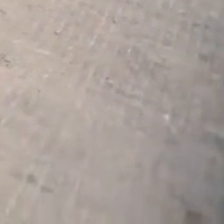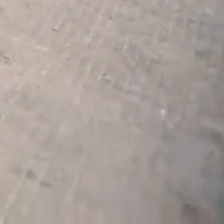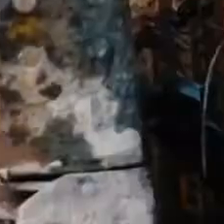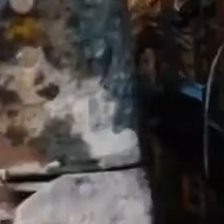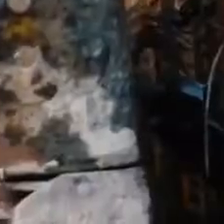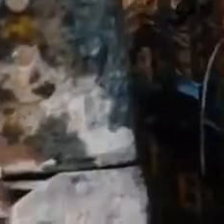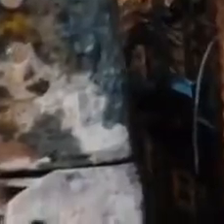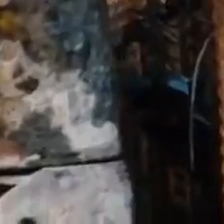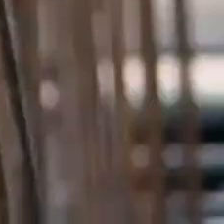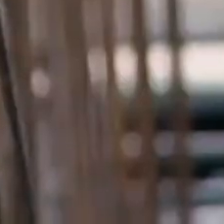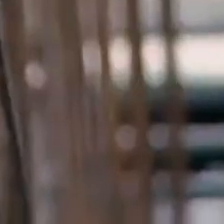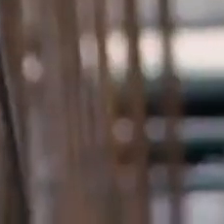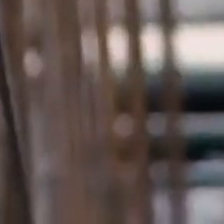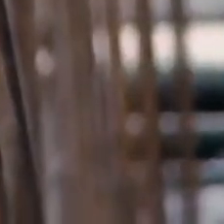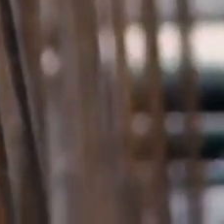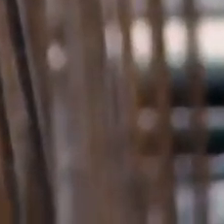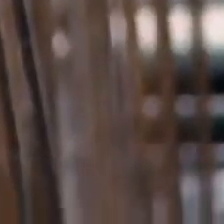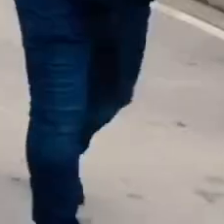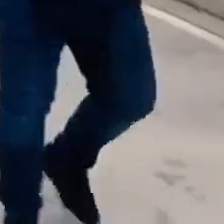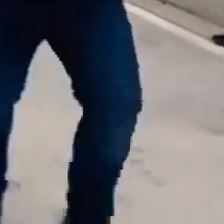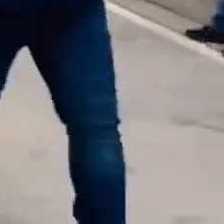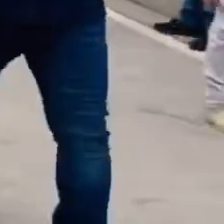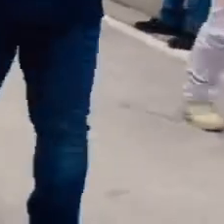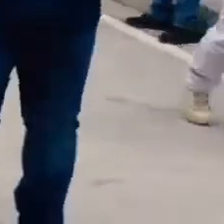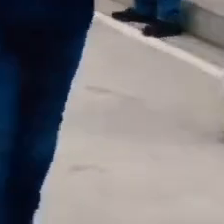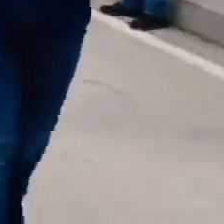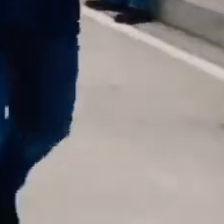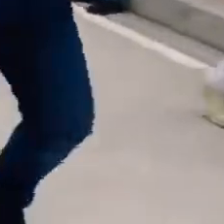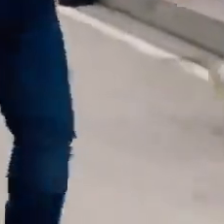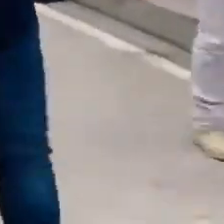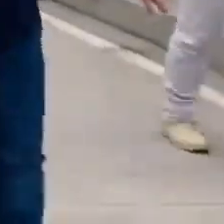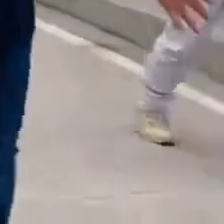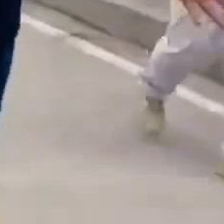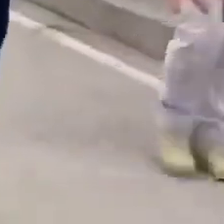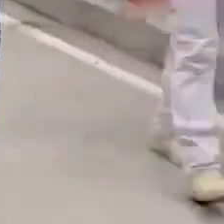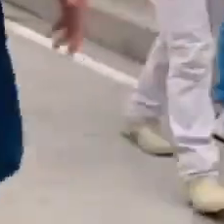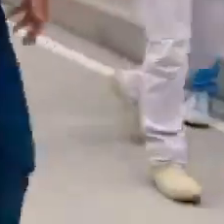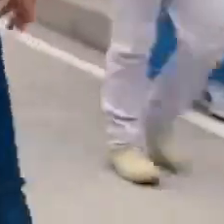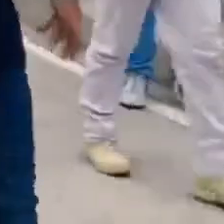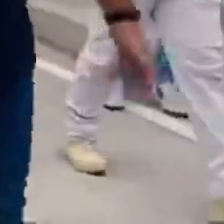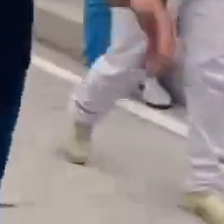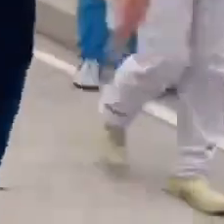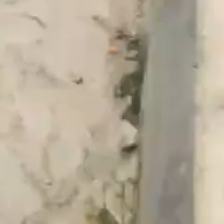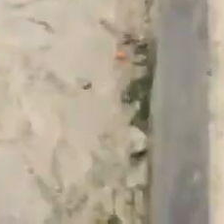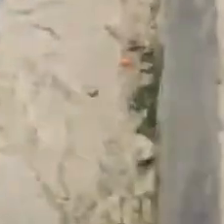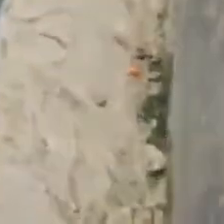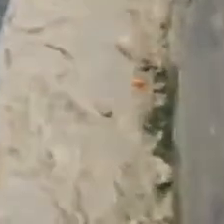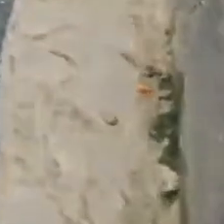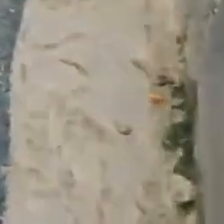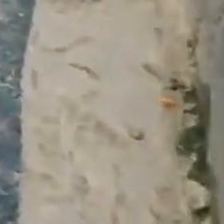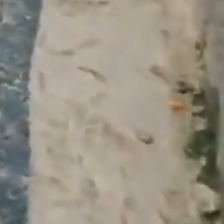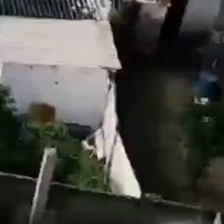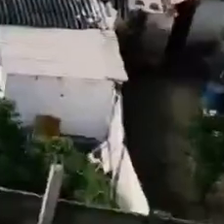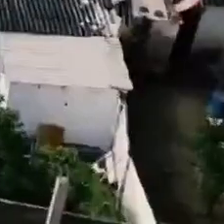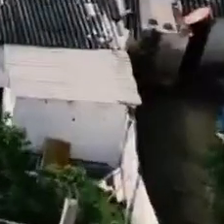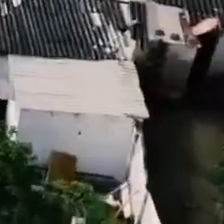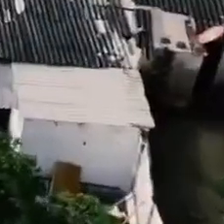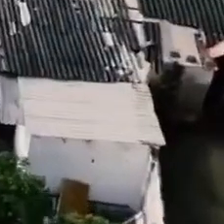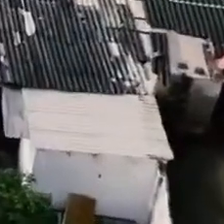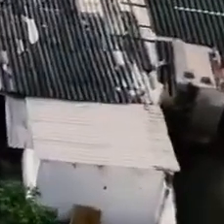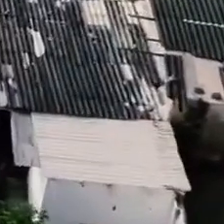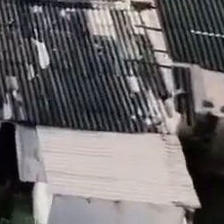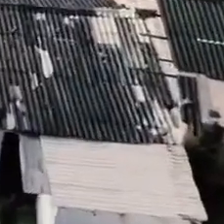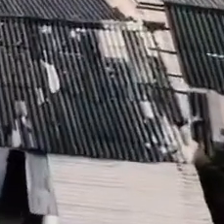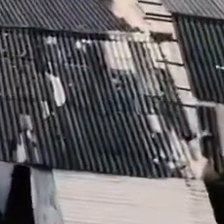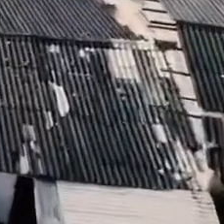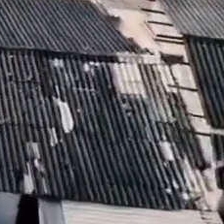en un sistema pluvial, de tal manera que podamos vivir definitivamente en una ciudad sin arroyos, con alcantarillado pluvial